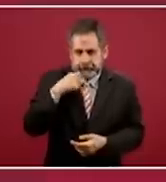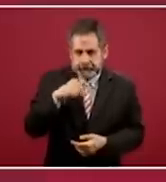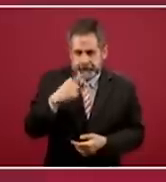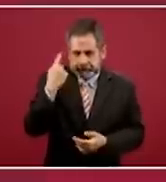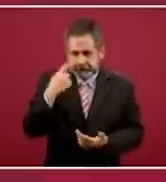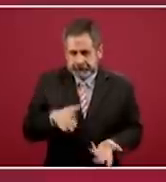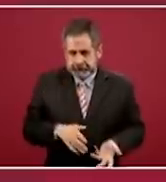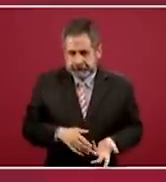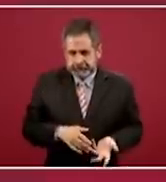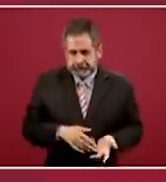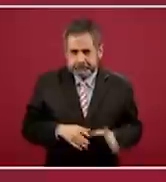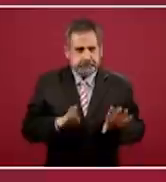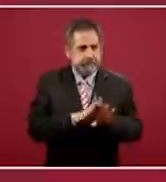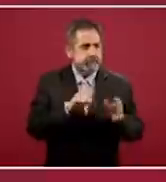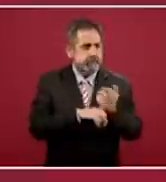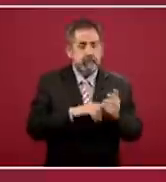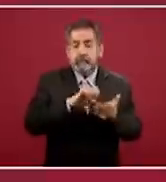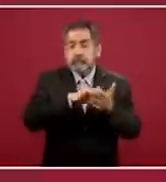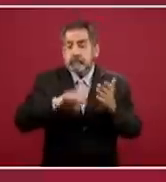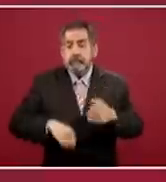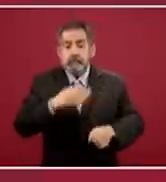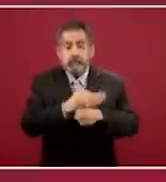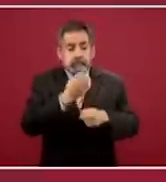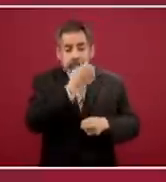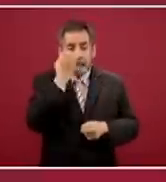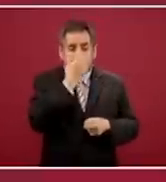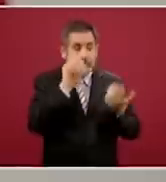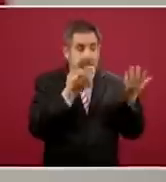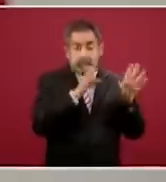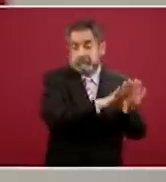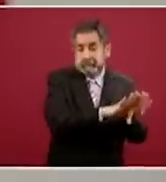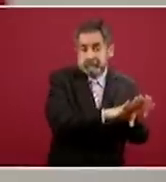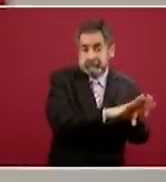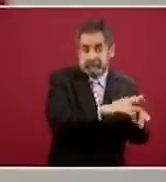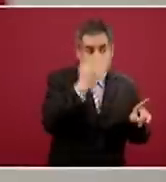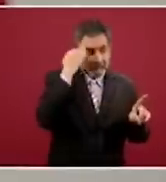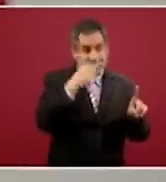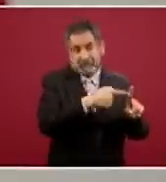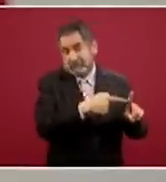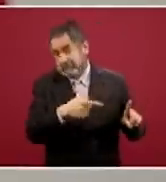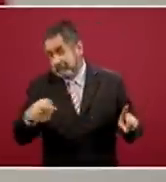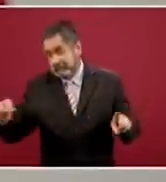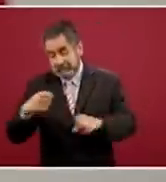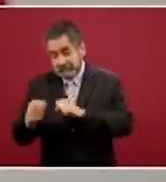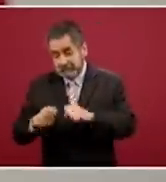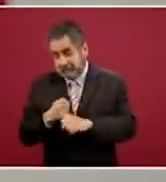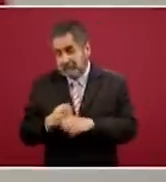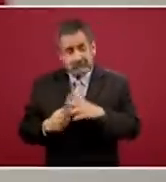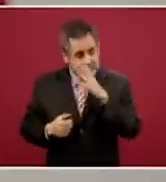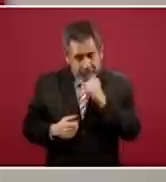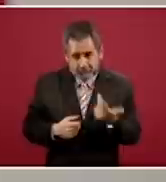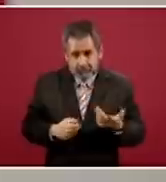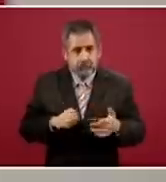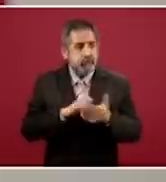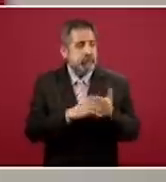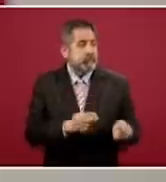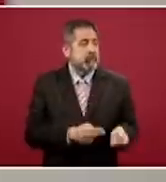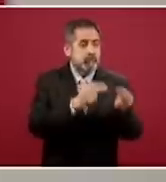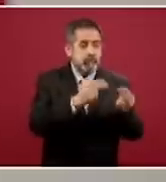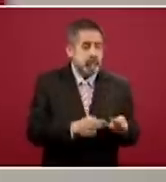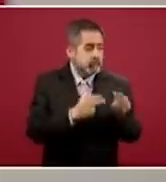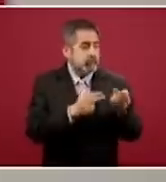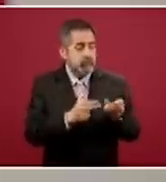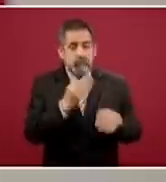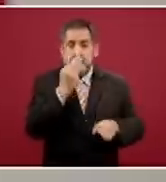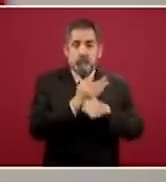no podemos mantener las escuelas cerradas por mucho tiempo, no podemos mantener las actividades comerciales restringidas